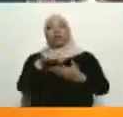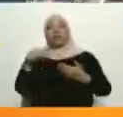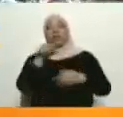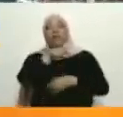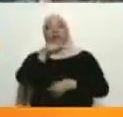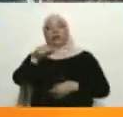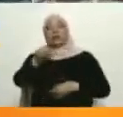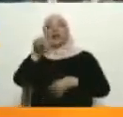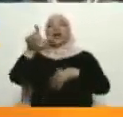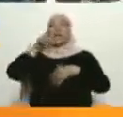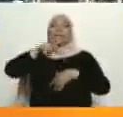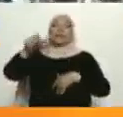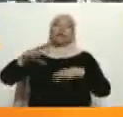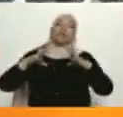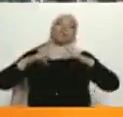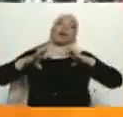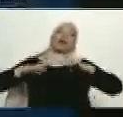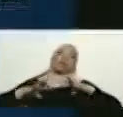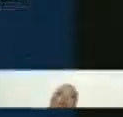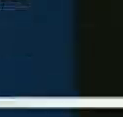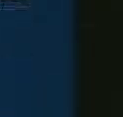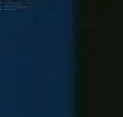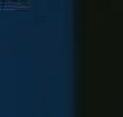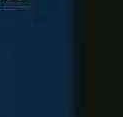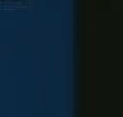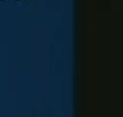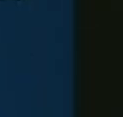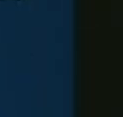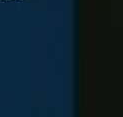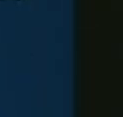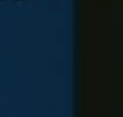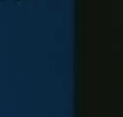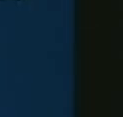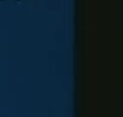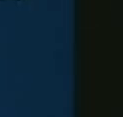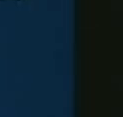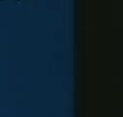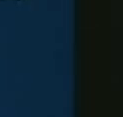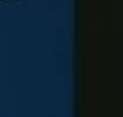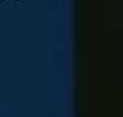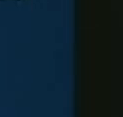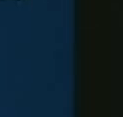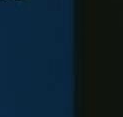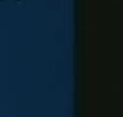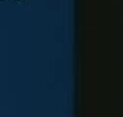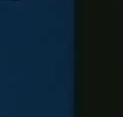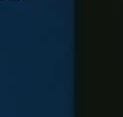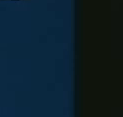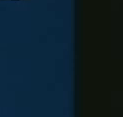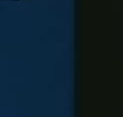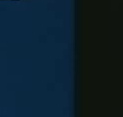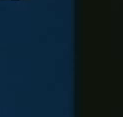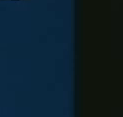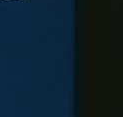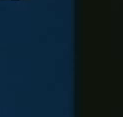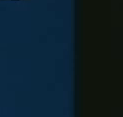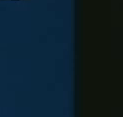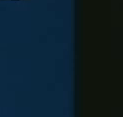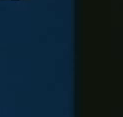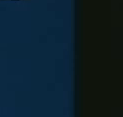treinta y seis personas lo que corresponde en relación al año 2022 un incremento del